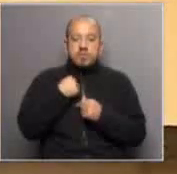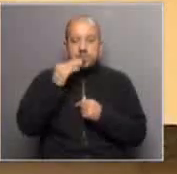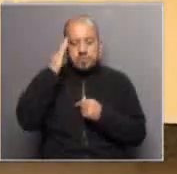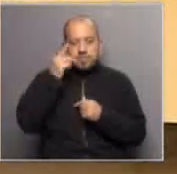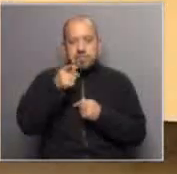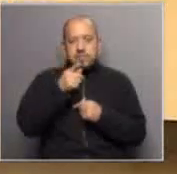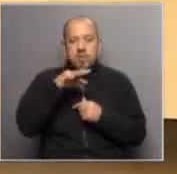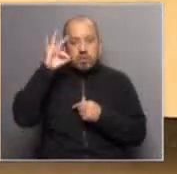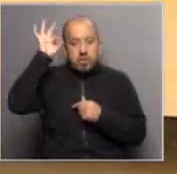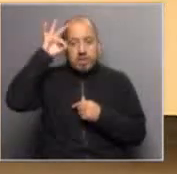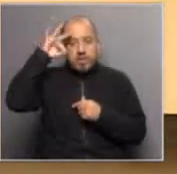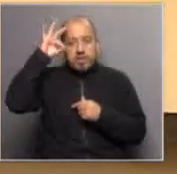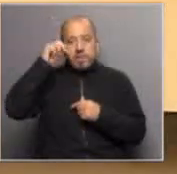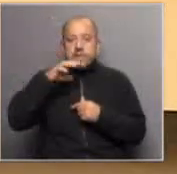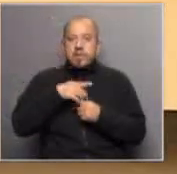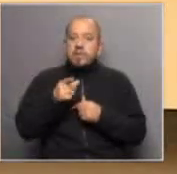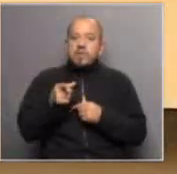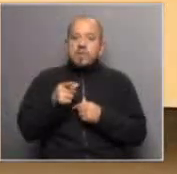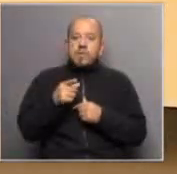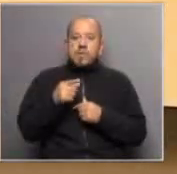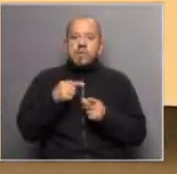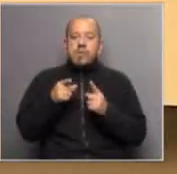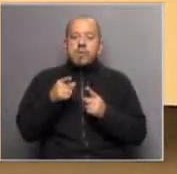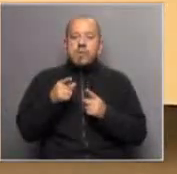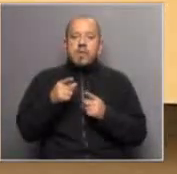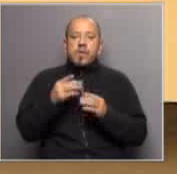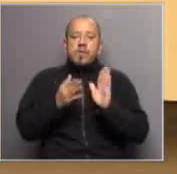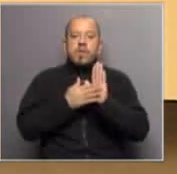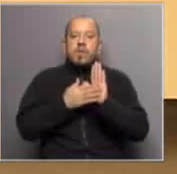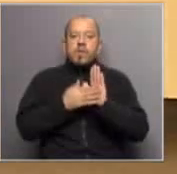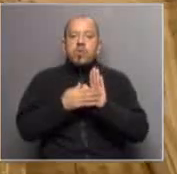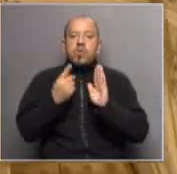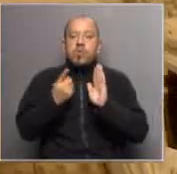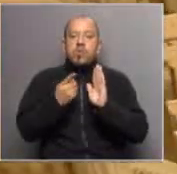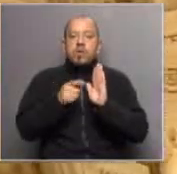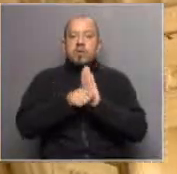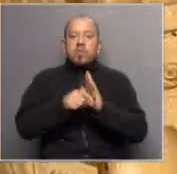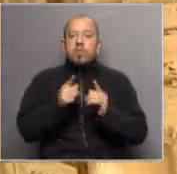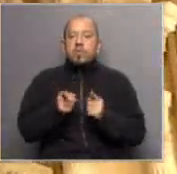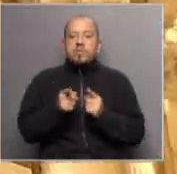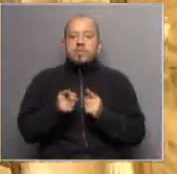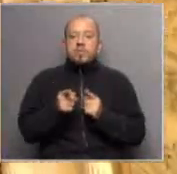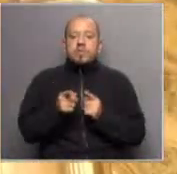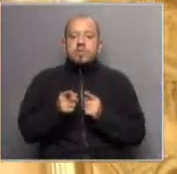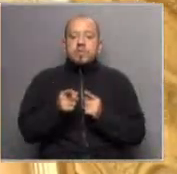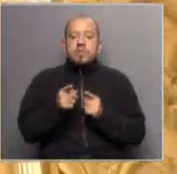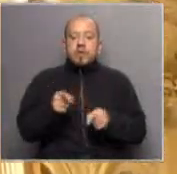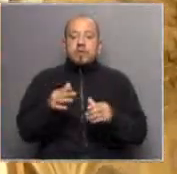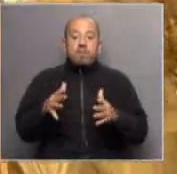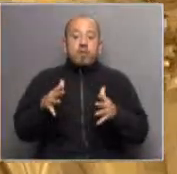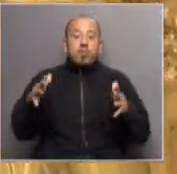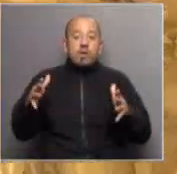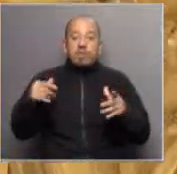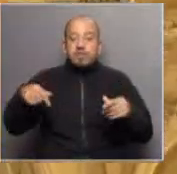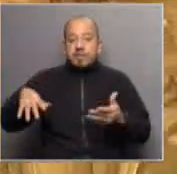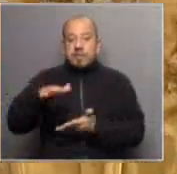inglés, Andrew Anderson. Hay un solo artículo que habla de eso en la prensa, increíble, en la prensa uruguaya, del diario El País. Y dice que fue en el Salón Mayor,